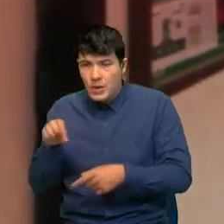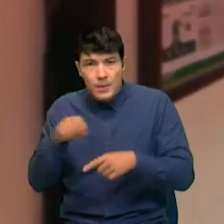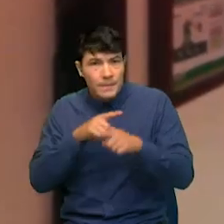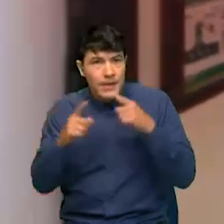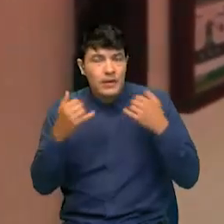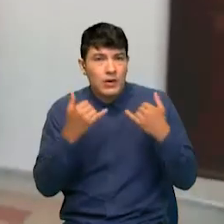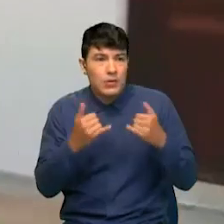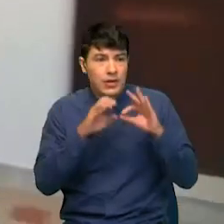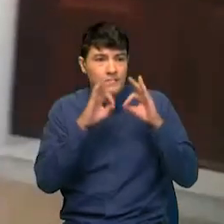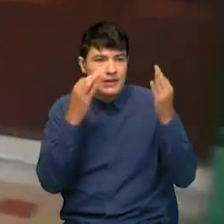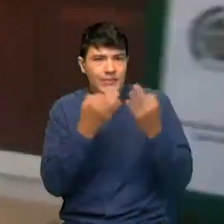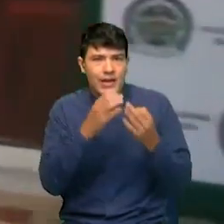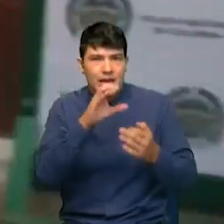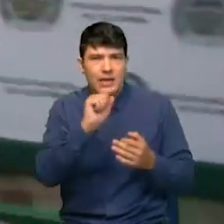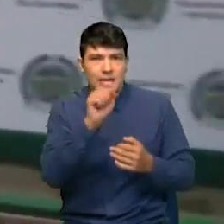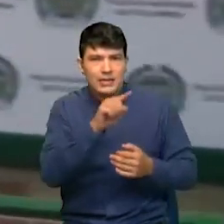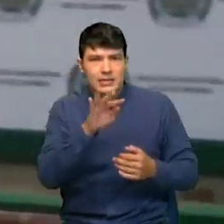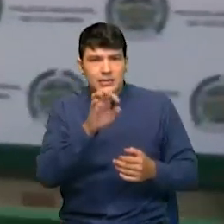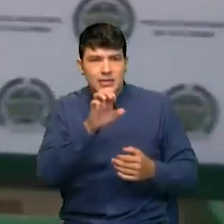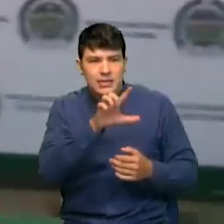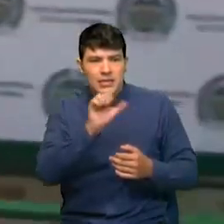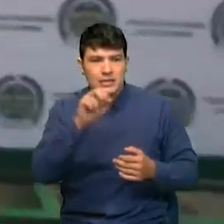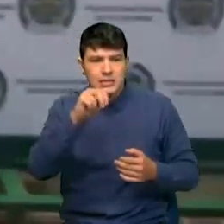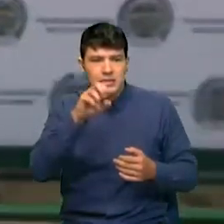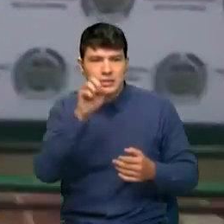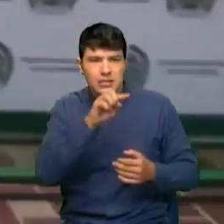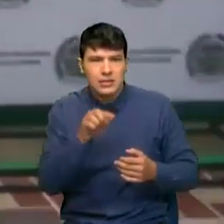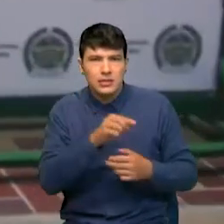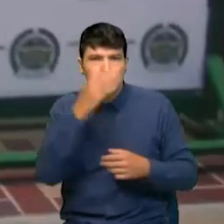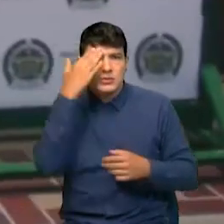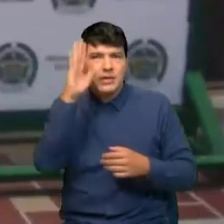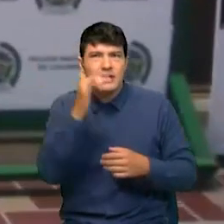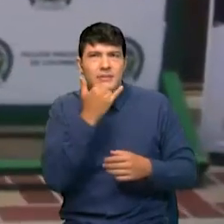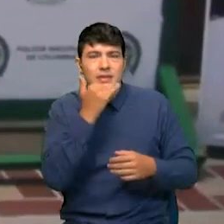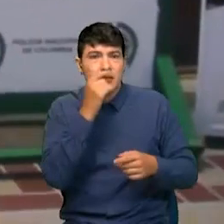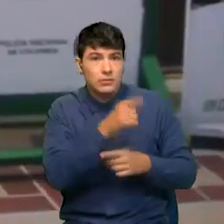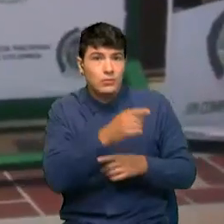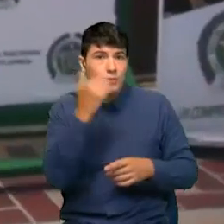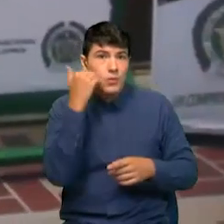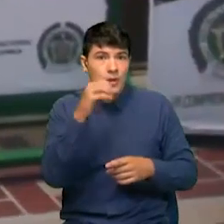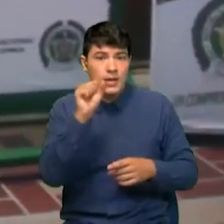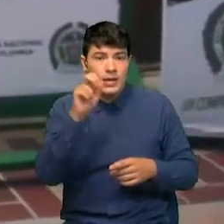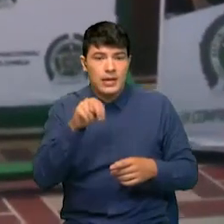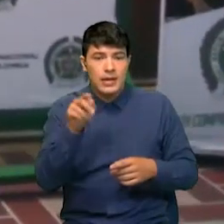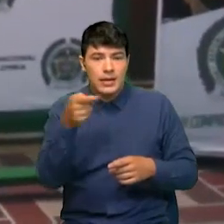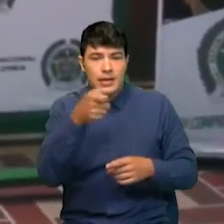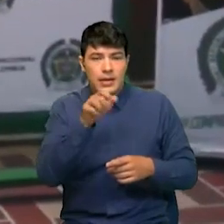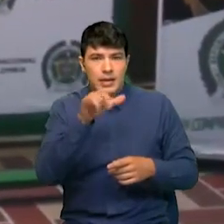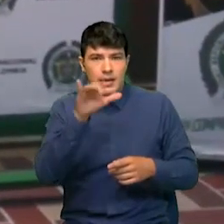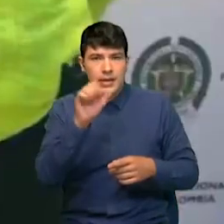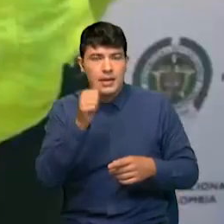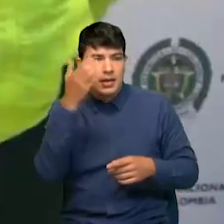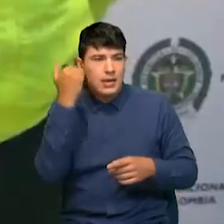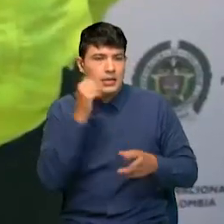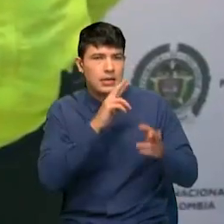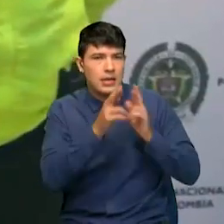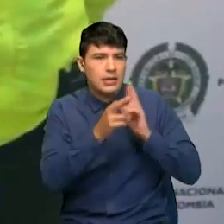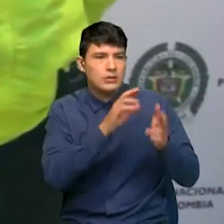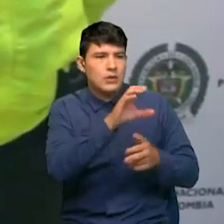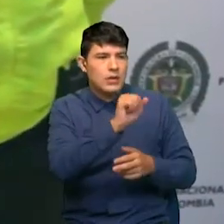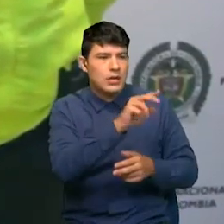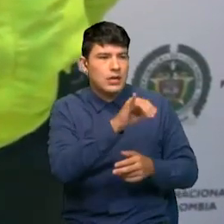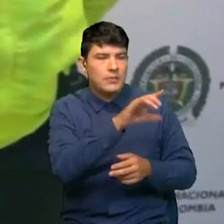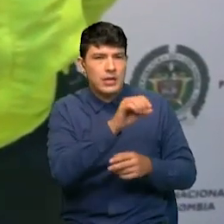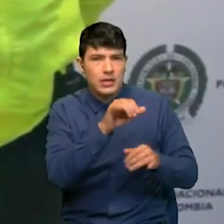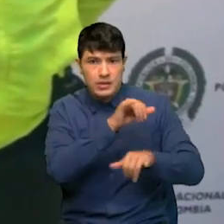familia castellanos sigue la incertidumbre sobre la actuación de angélica quien presuntamente sostenía relación con camilo y al mismo tiempo